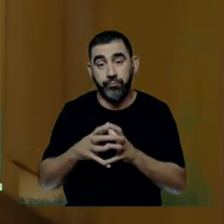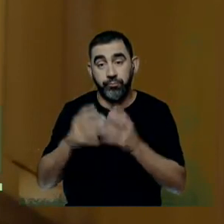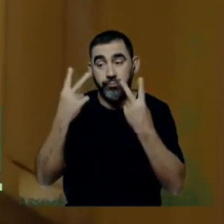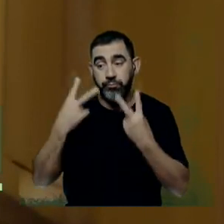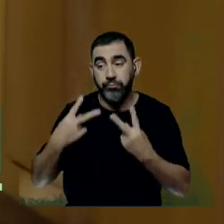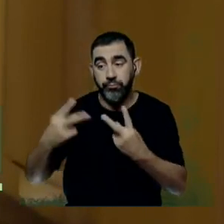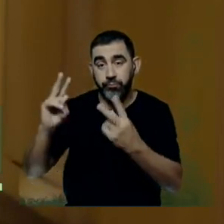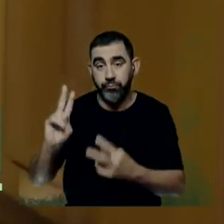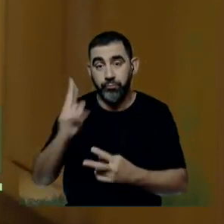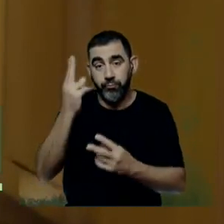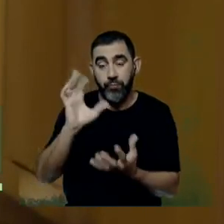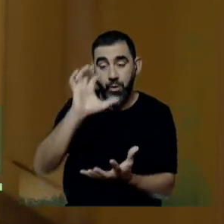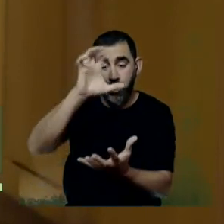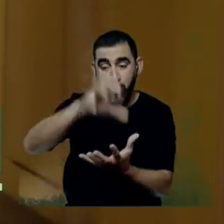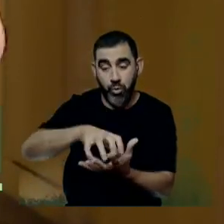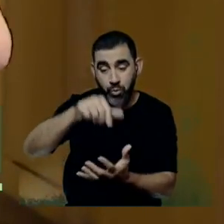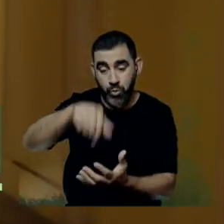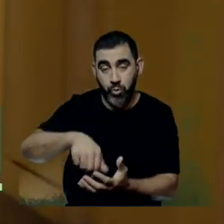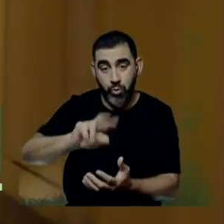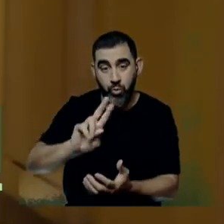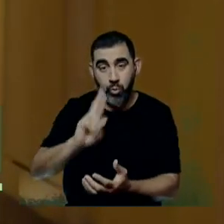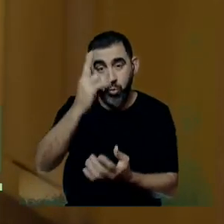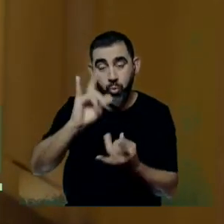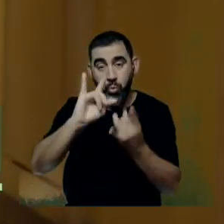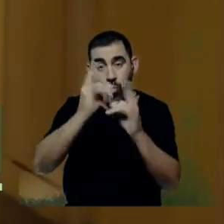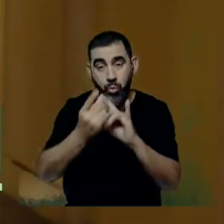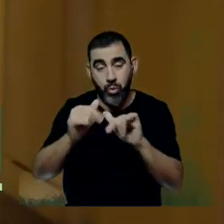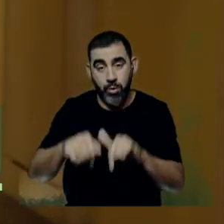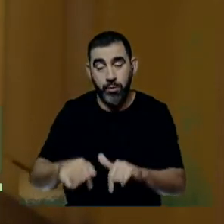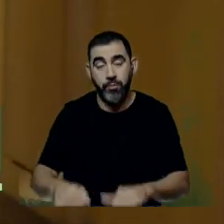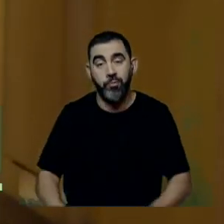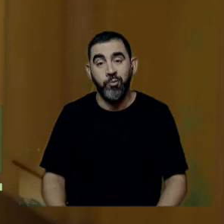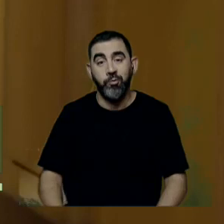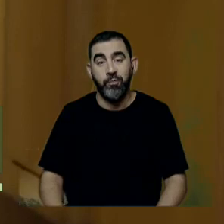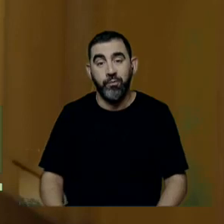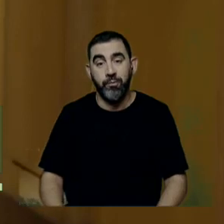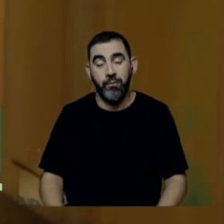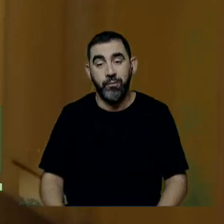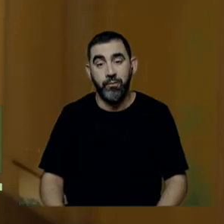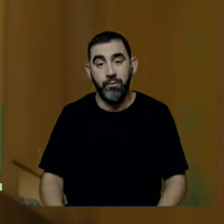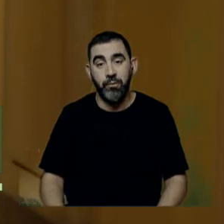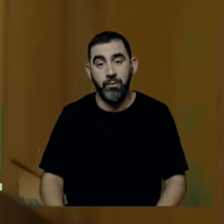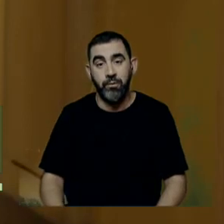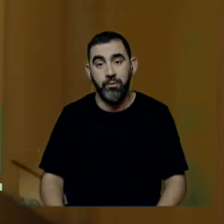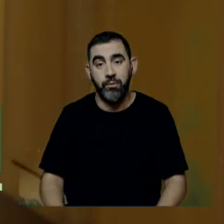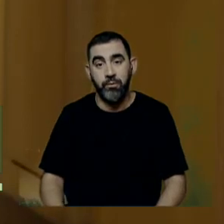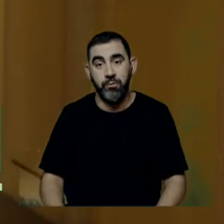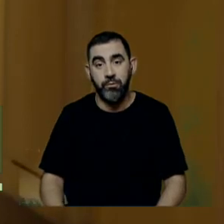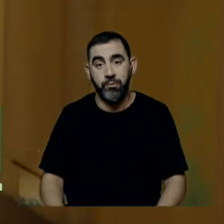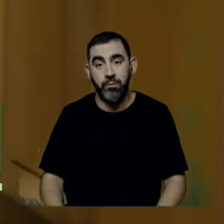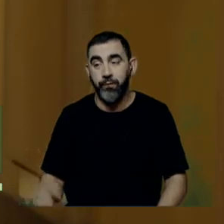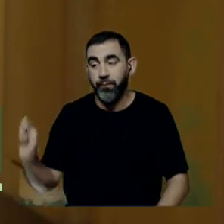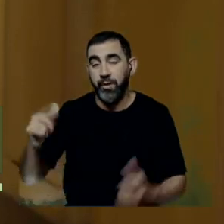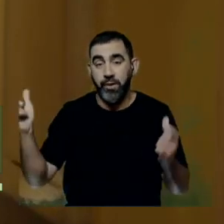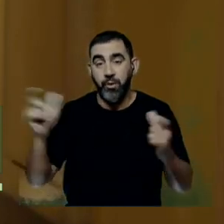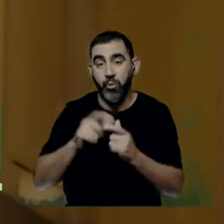viajan a Uruguay, porque la sede del Parlamento del Mercosur se encuentra aquí en el edificio Mercosur, vienen a la sesión